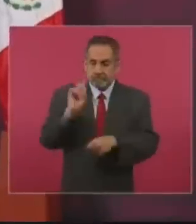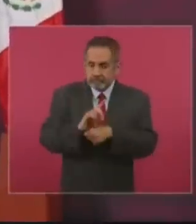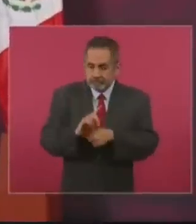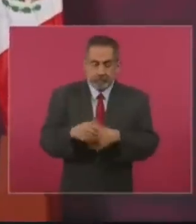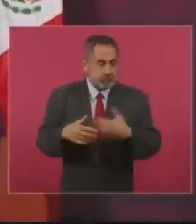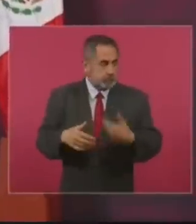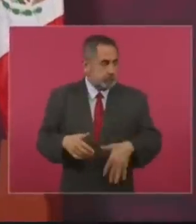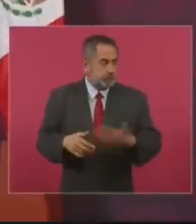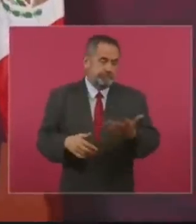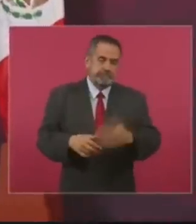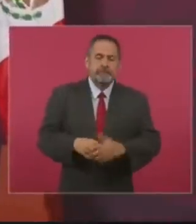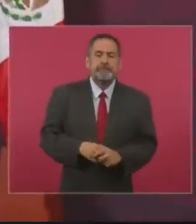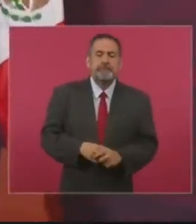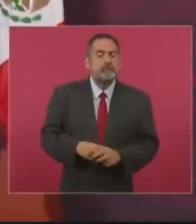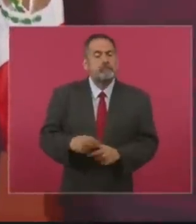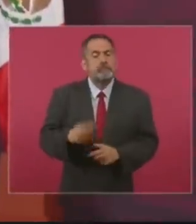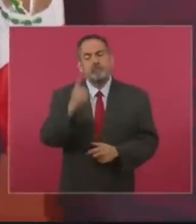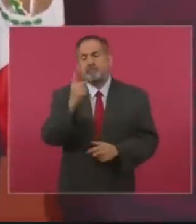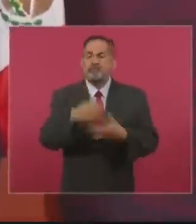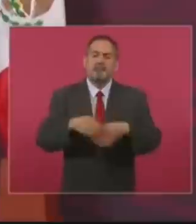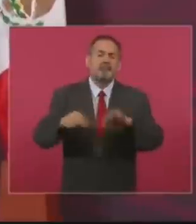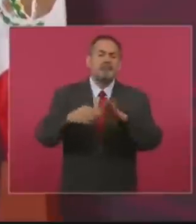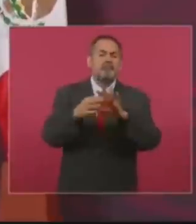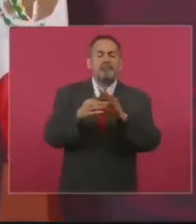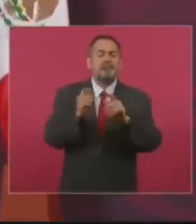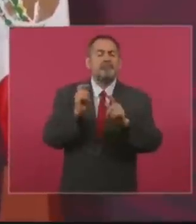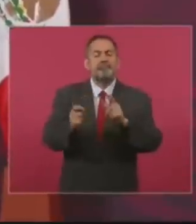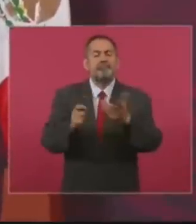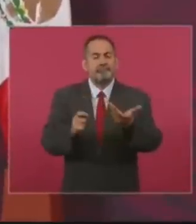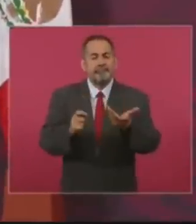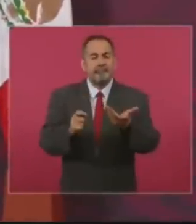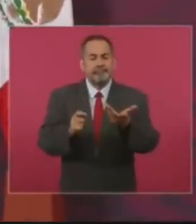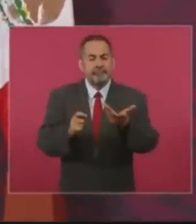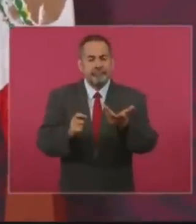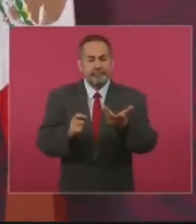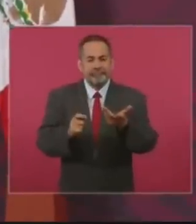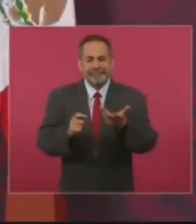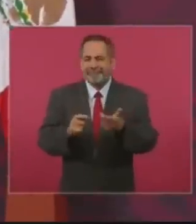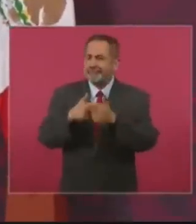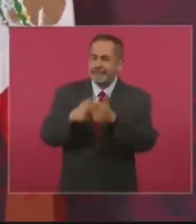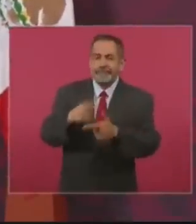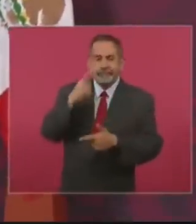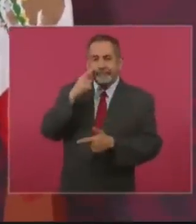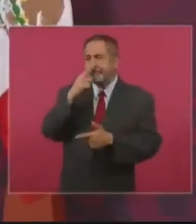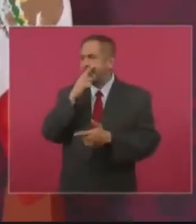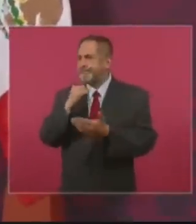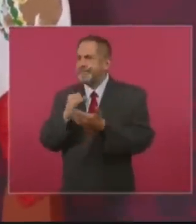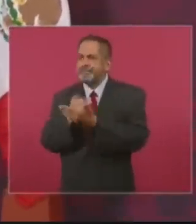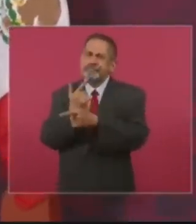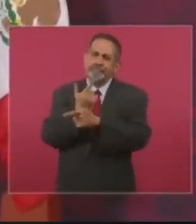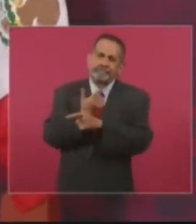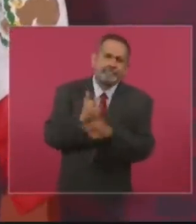lo importante es afianzar la democracia